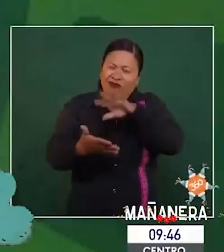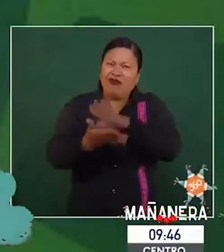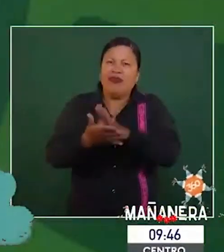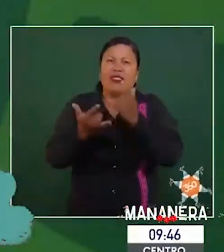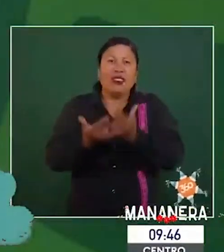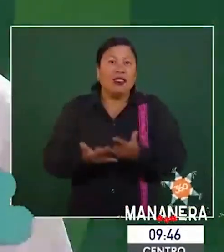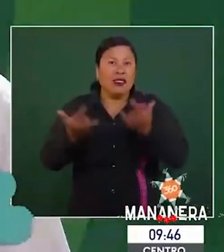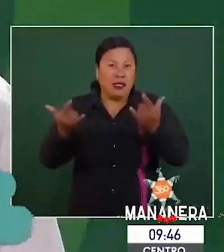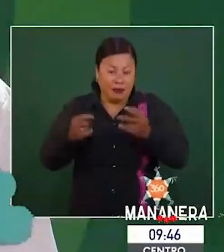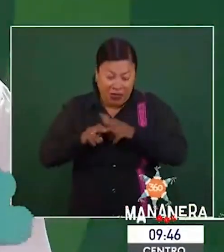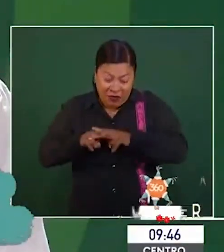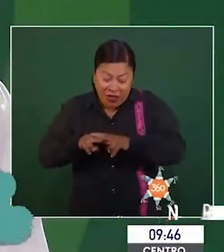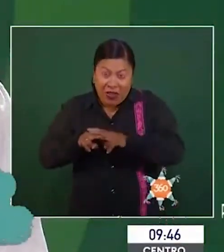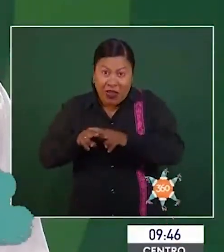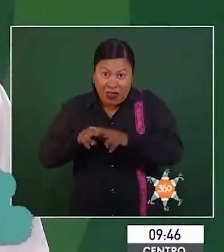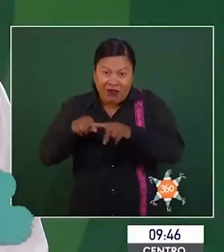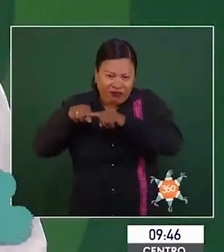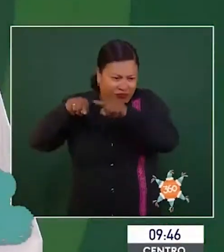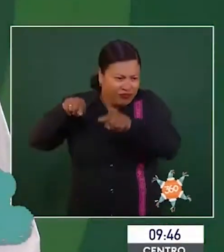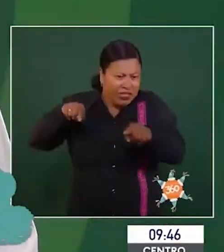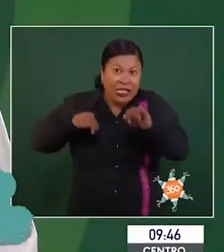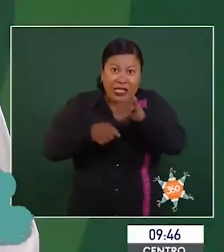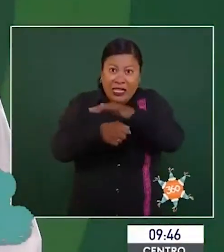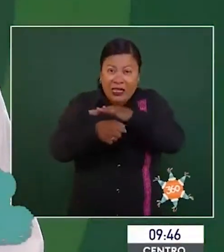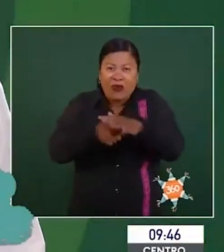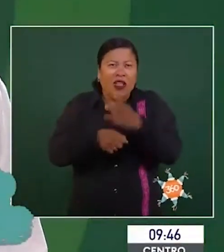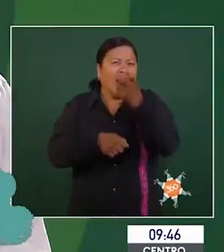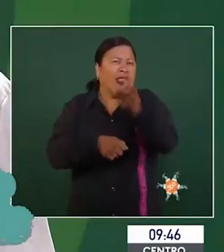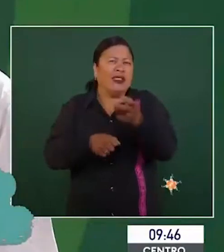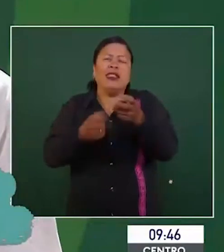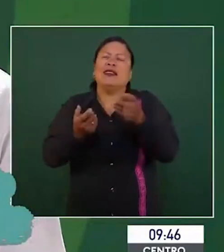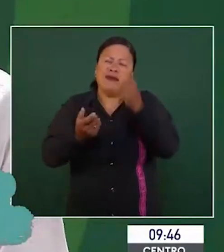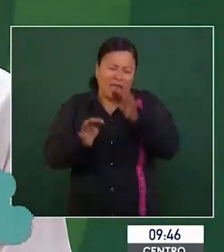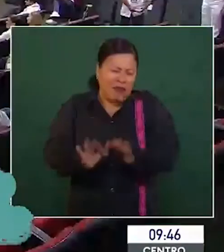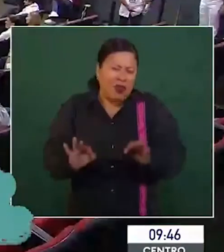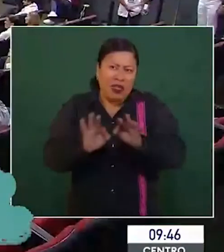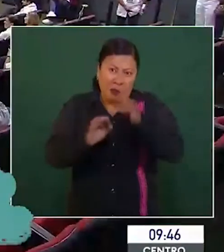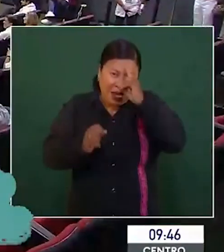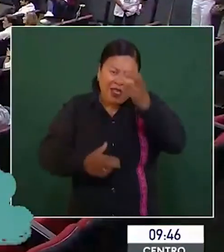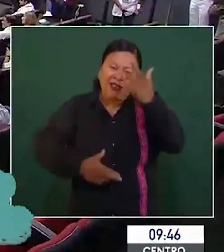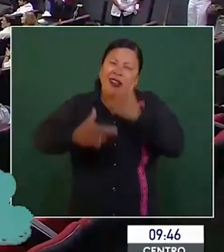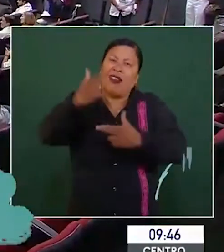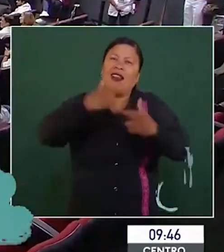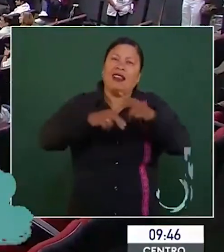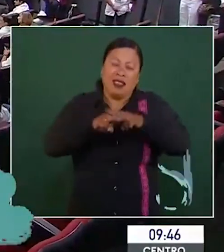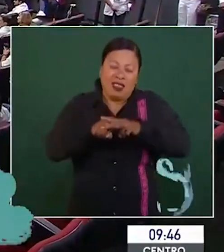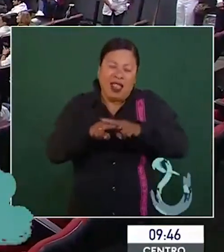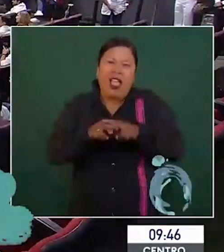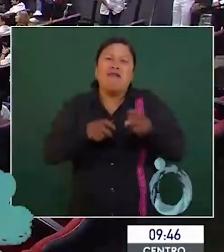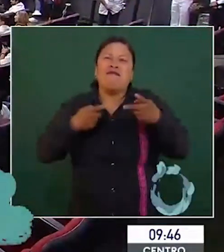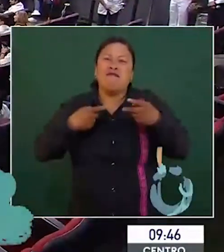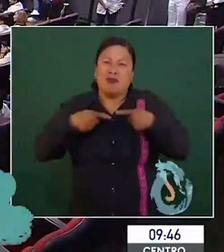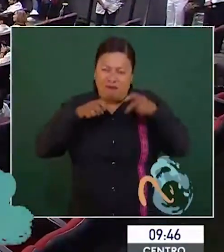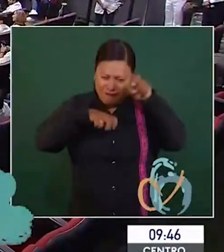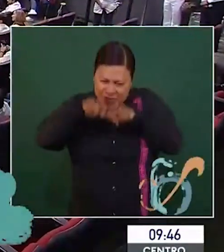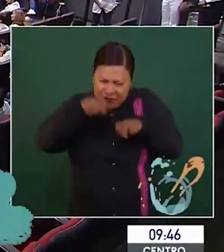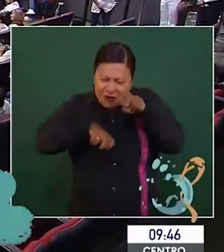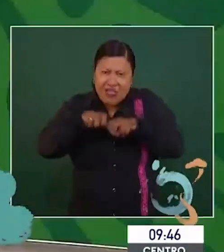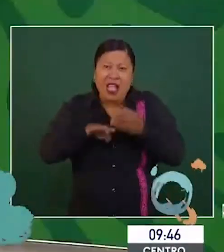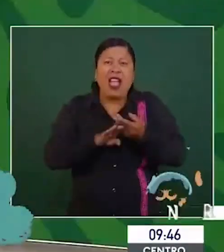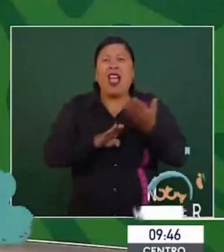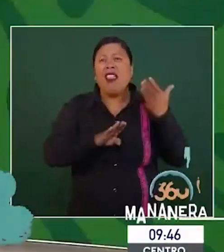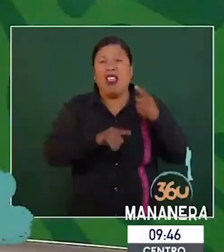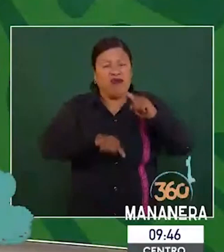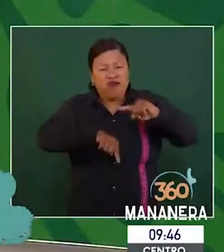El ferrocarril interoceánico simboliza el regreso de los trenes de pasajeros tras su